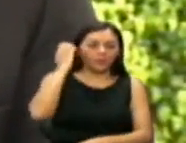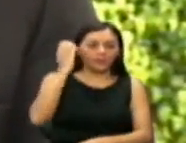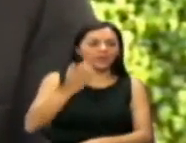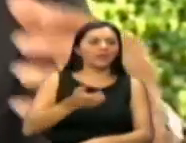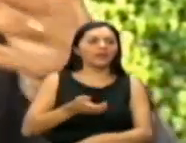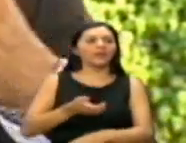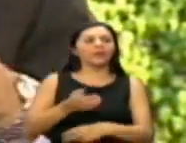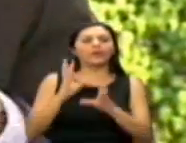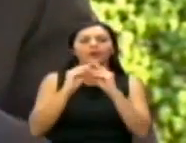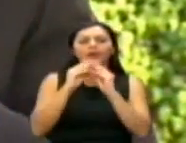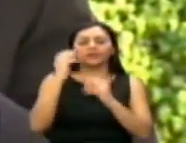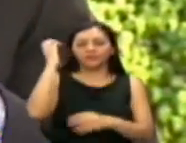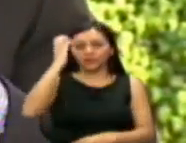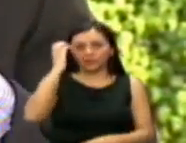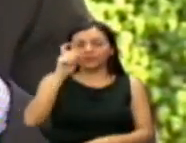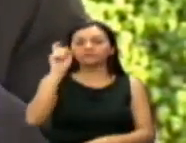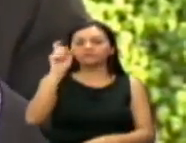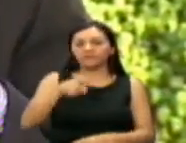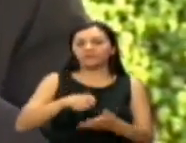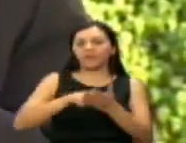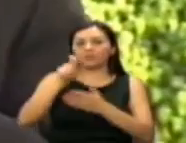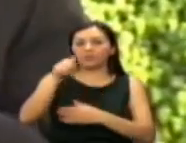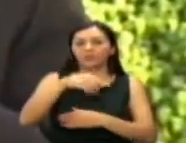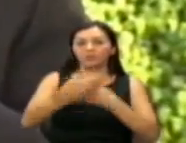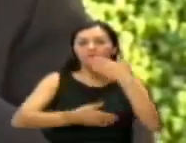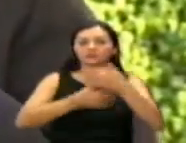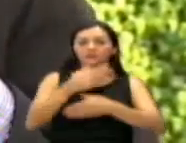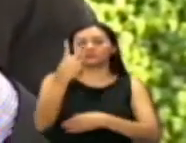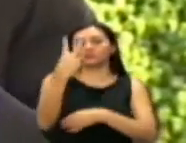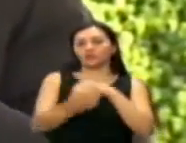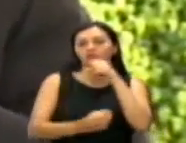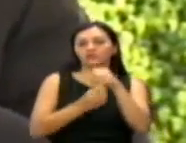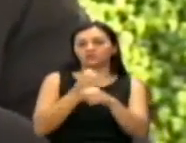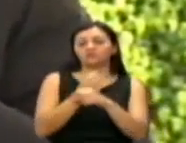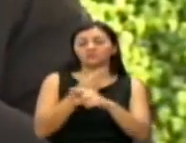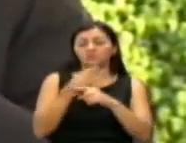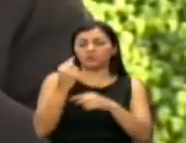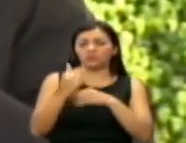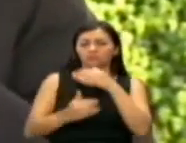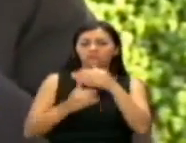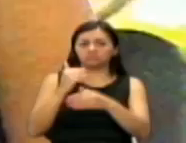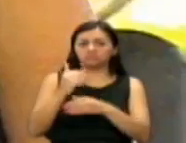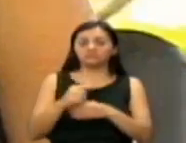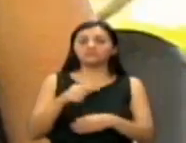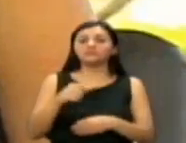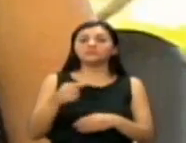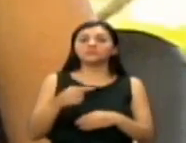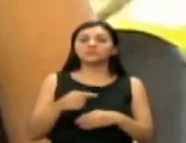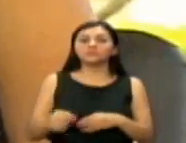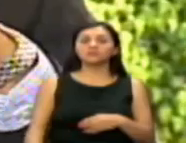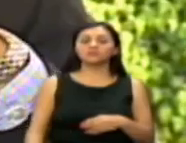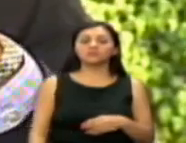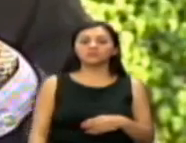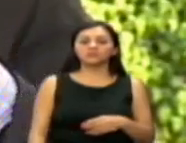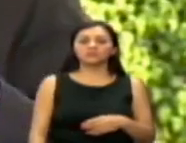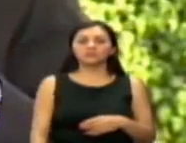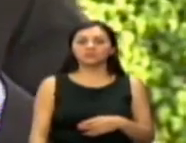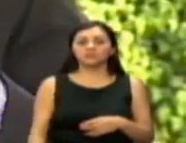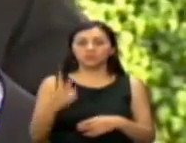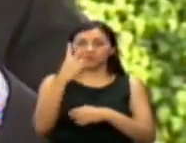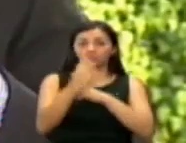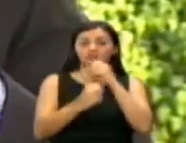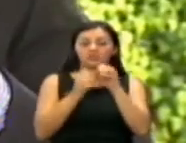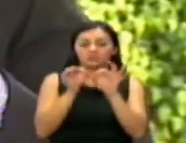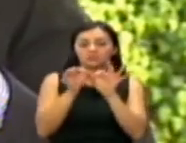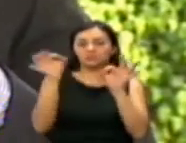Europeo. Entonces tiene que ser aprobado por el Parlamento Europeo y ese proceso dura unos 2 años. O sea, eso está en marcha. Ahora, en el tema pero durante político, esos dos años, perdóname, nos extendieron las